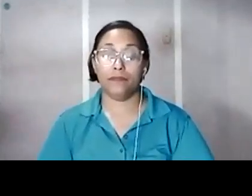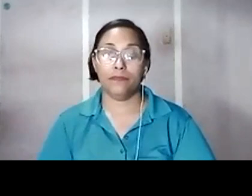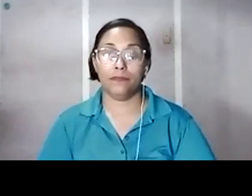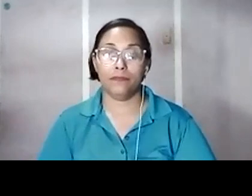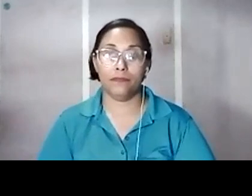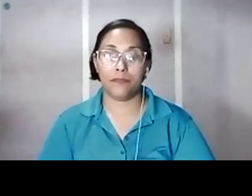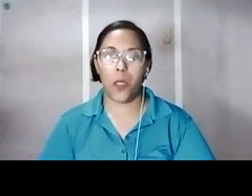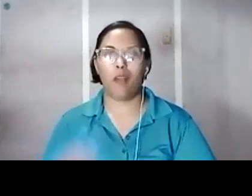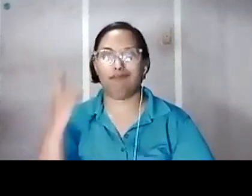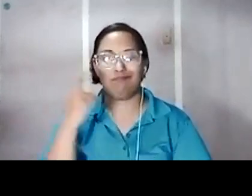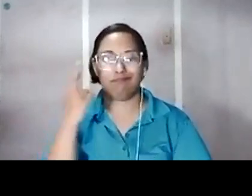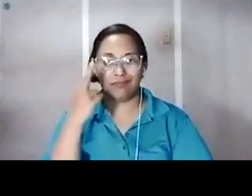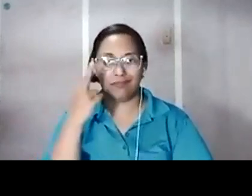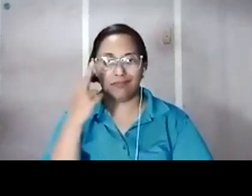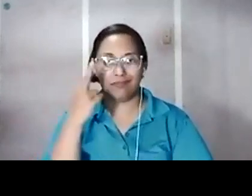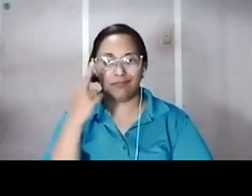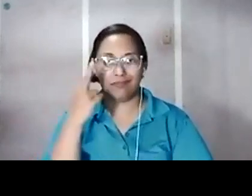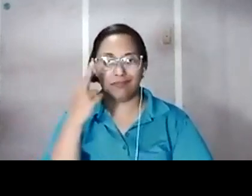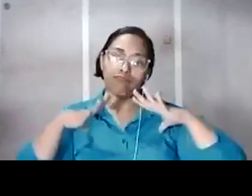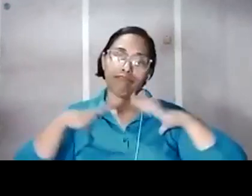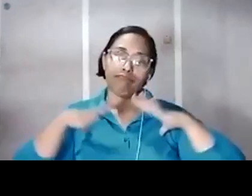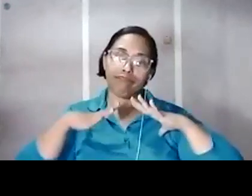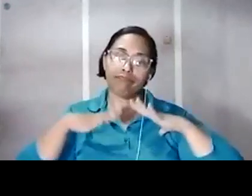por eso dije que merezco un descansito